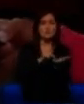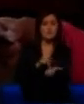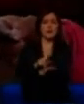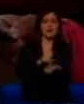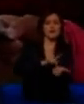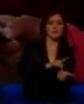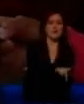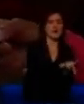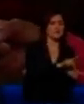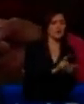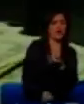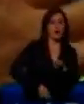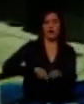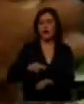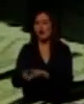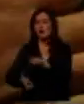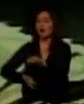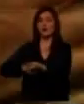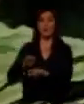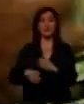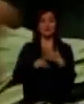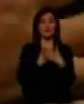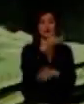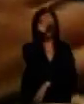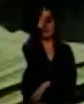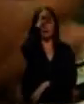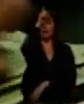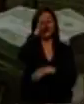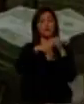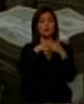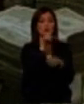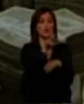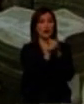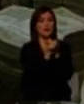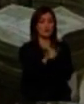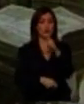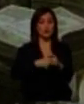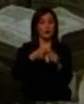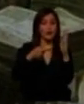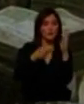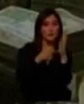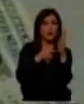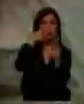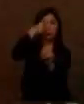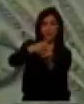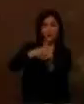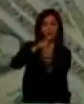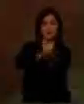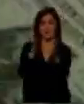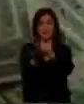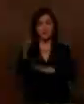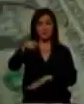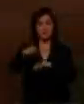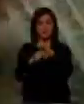beneficiarios de devoluciones y asignaciones presupuestarias. Los rubros que adeuda el gobierno son un año de la devolución del IVA, el mes de noviembre de este año